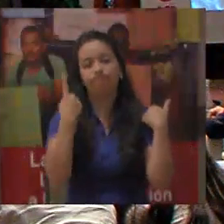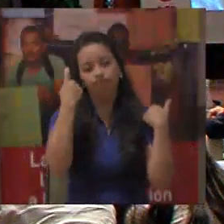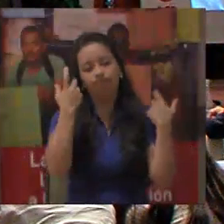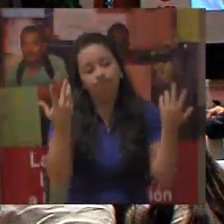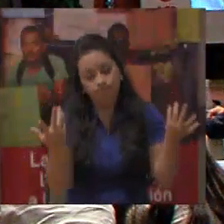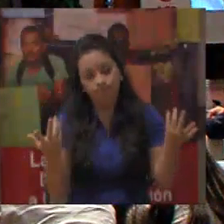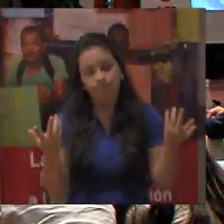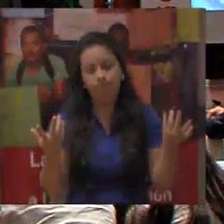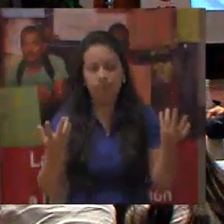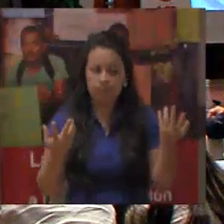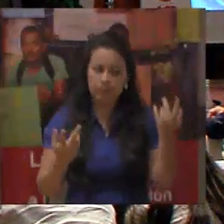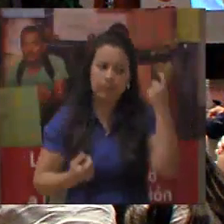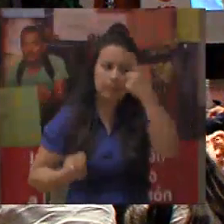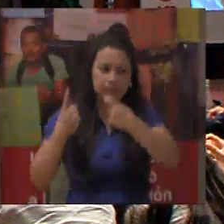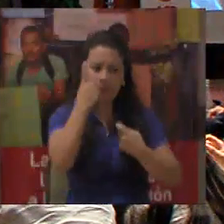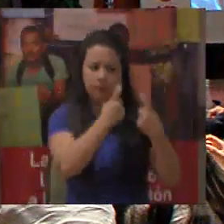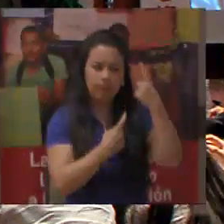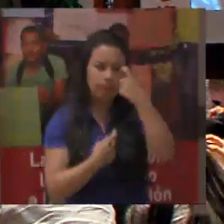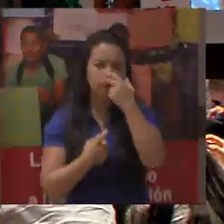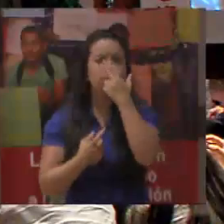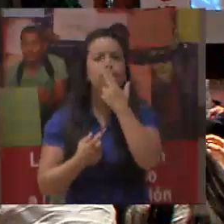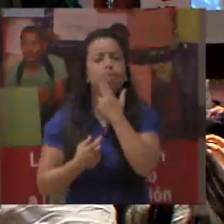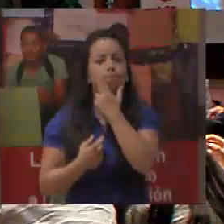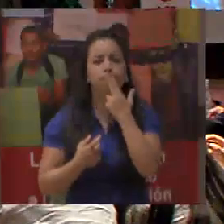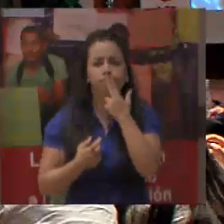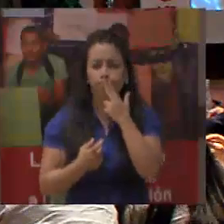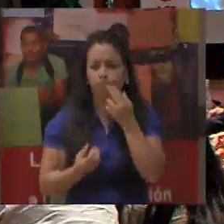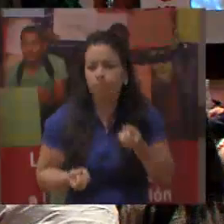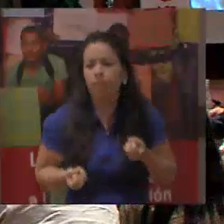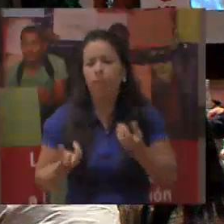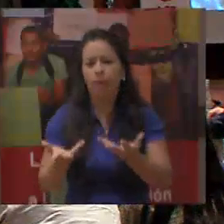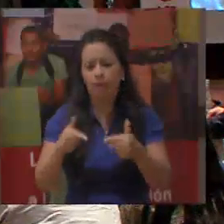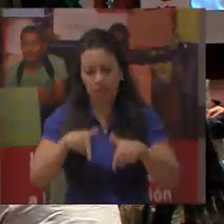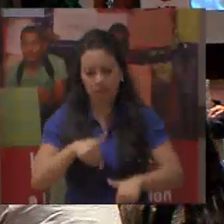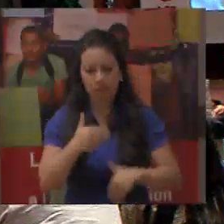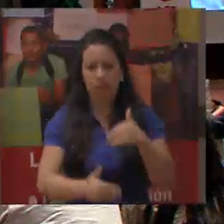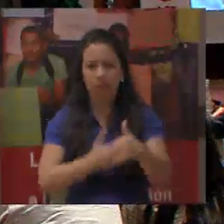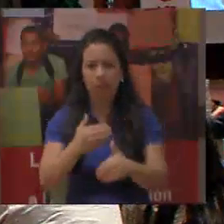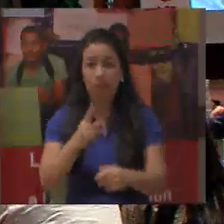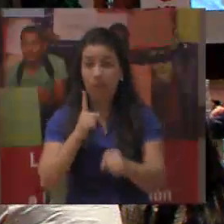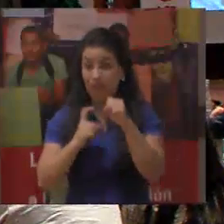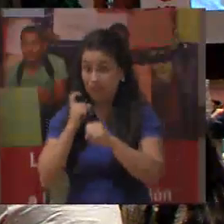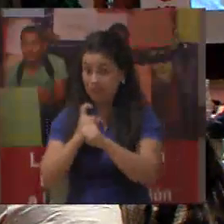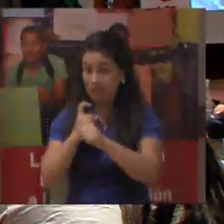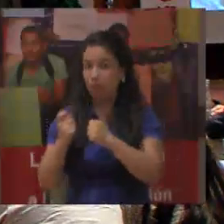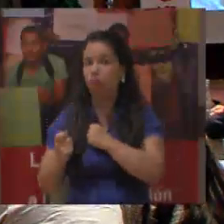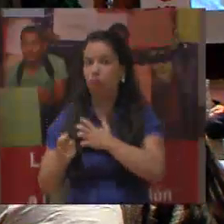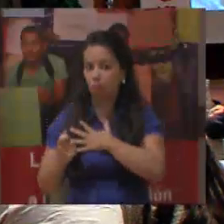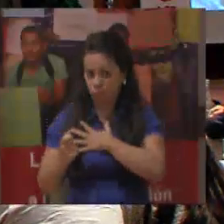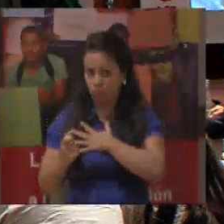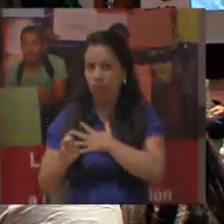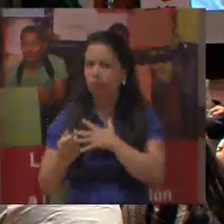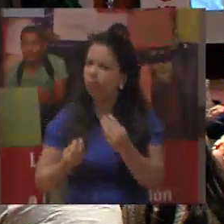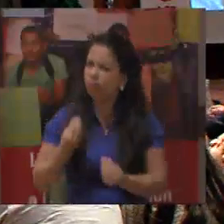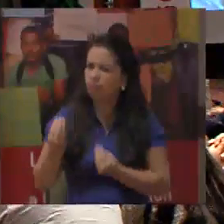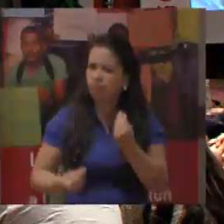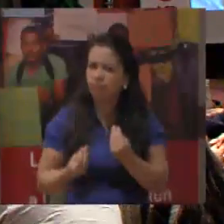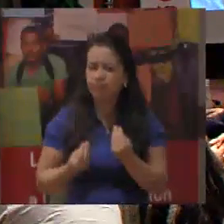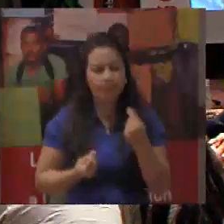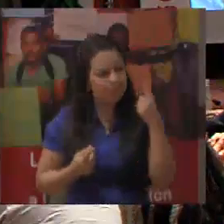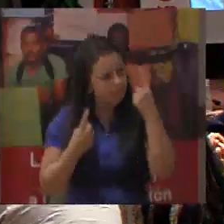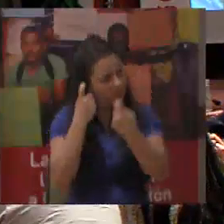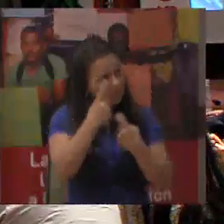Pero nos comprometimos a aportar en este proceso. Tuvimos la oportunidad el año pasado de hacer